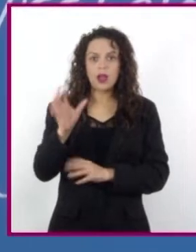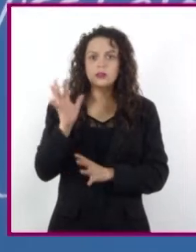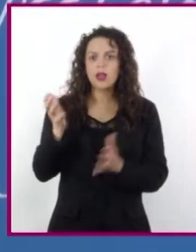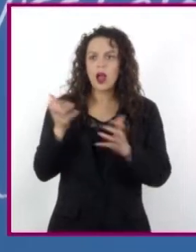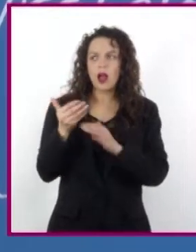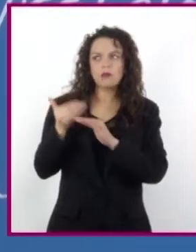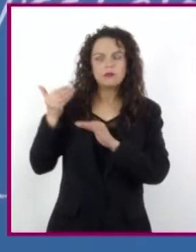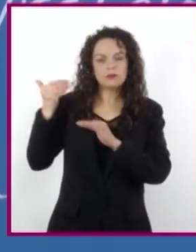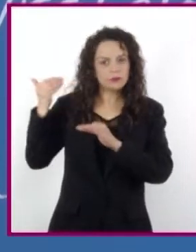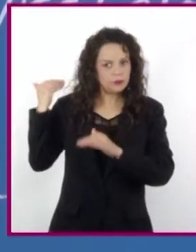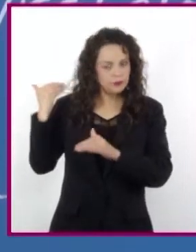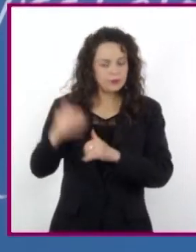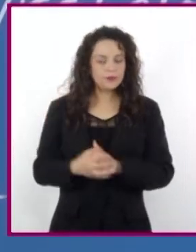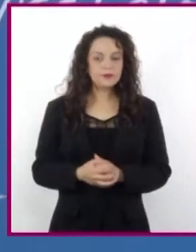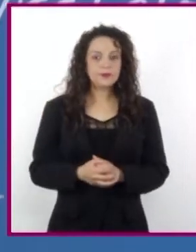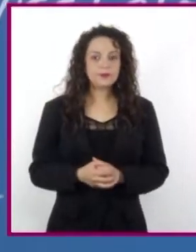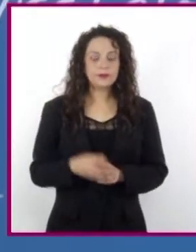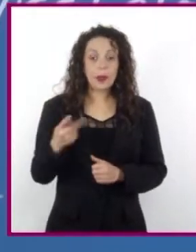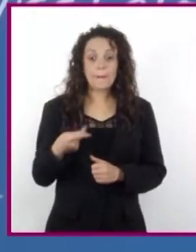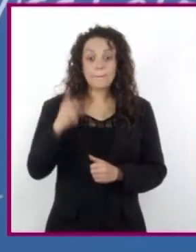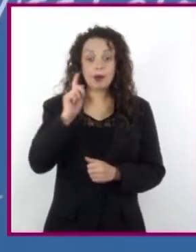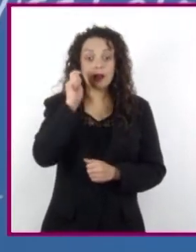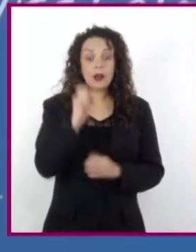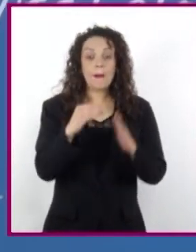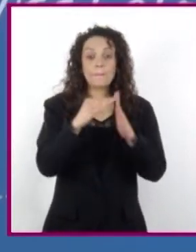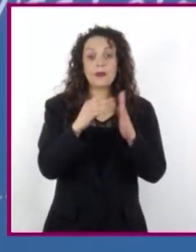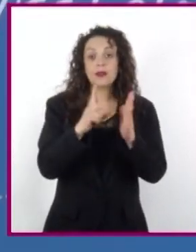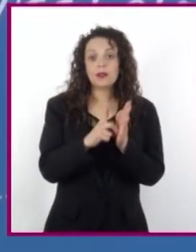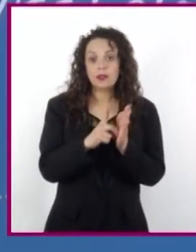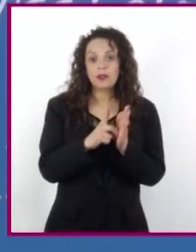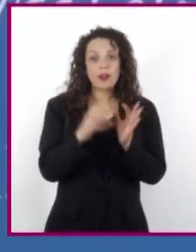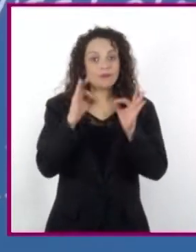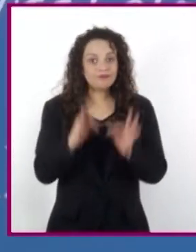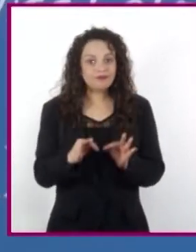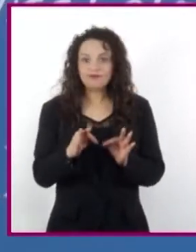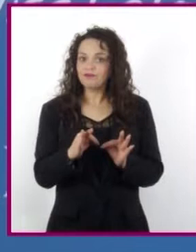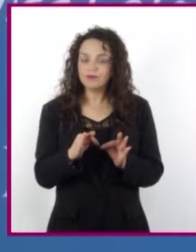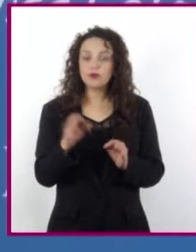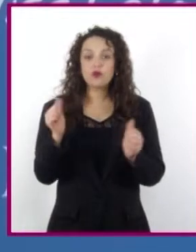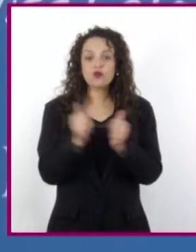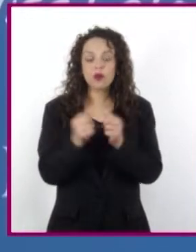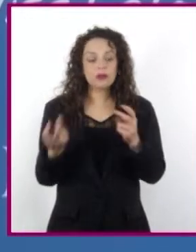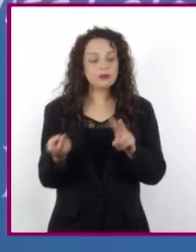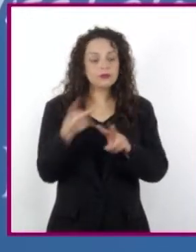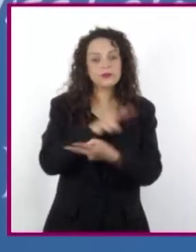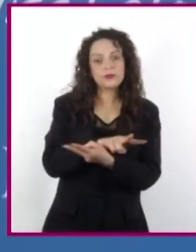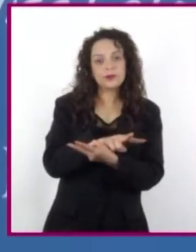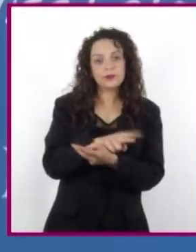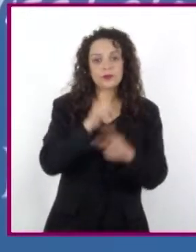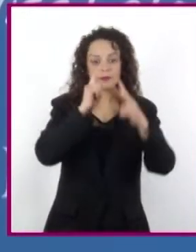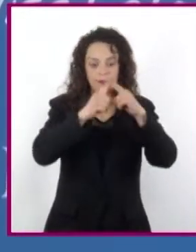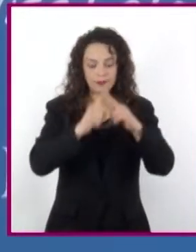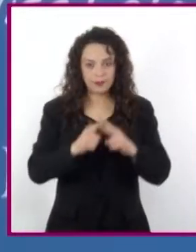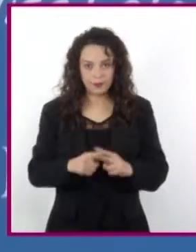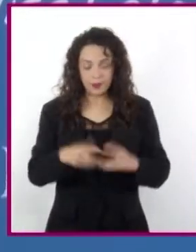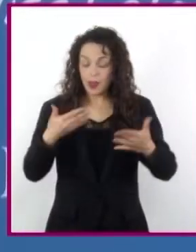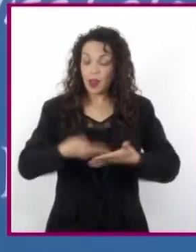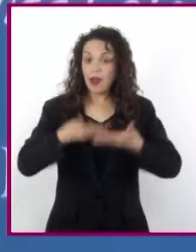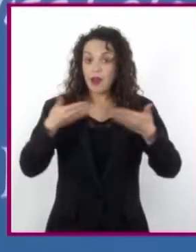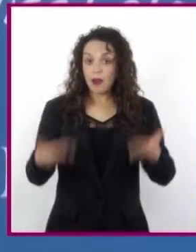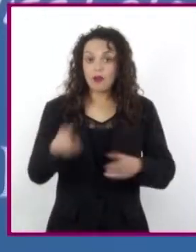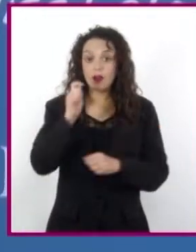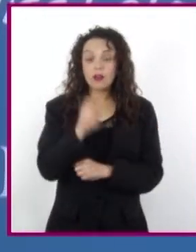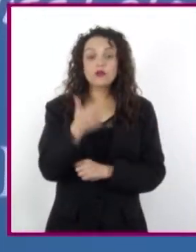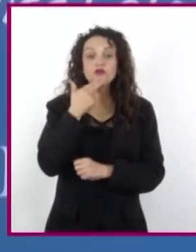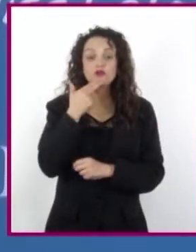en sesiones anteriores, pero mediante métodos informales y por operaciones inversas. Ahora vamos a trabajar con